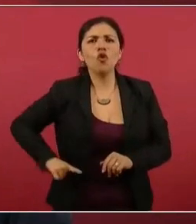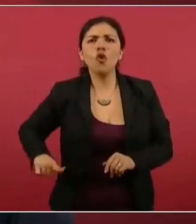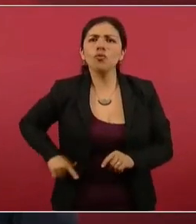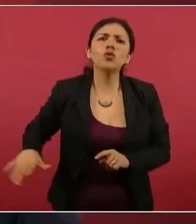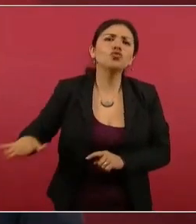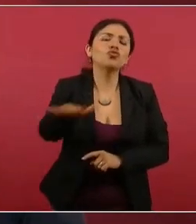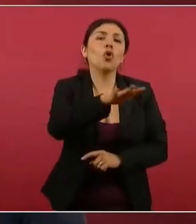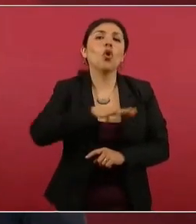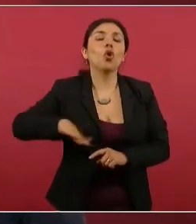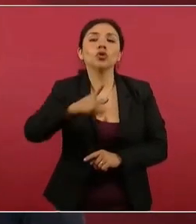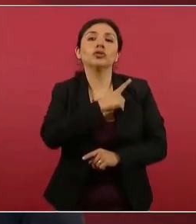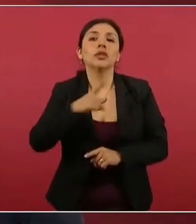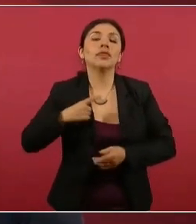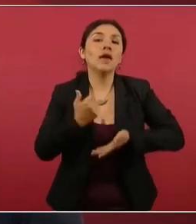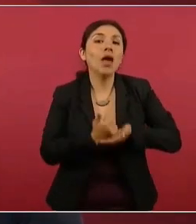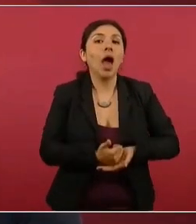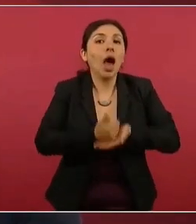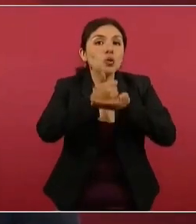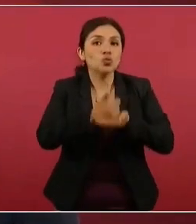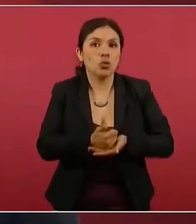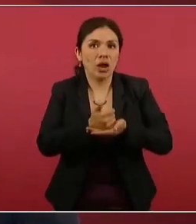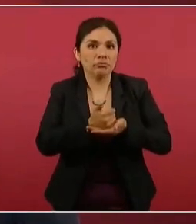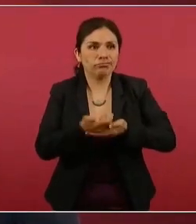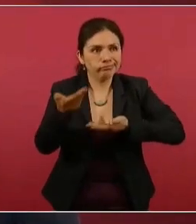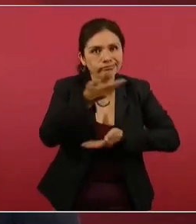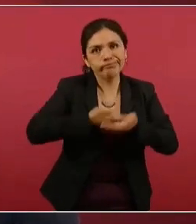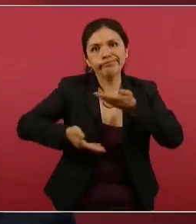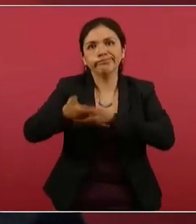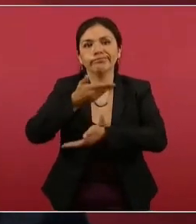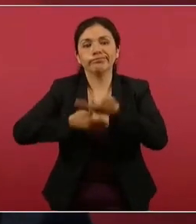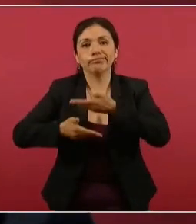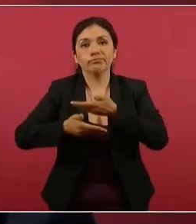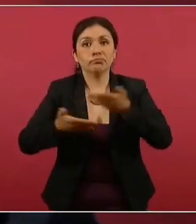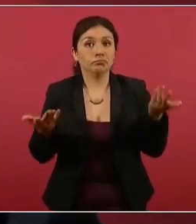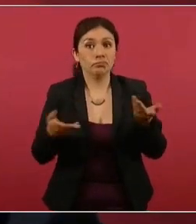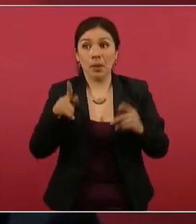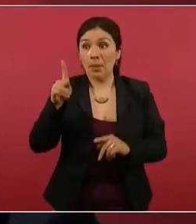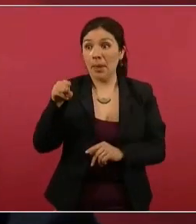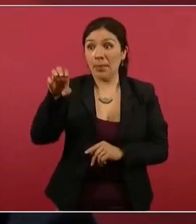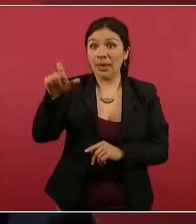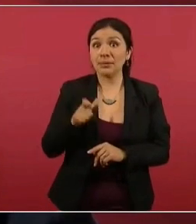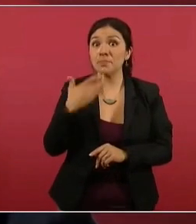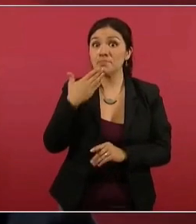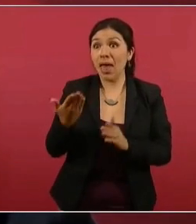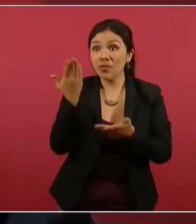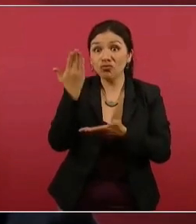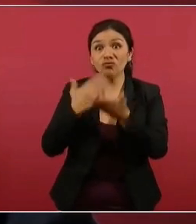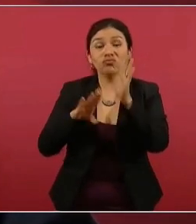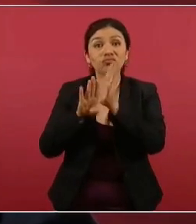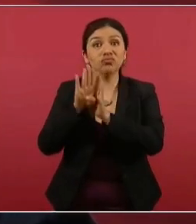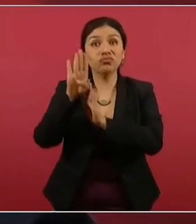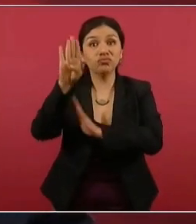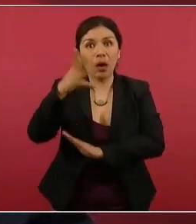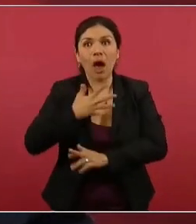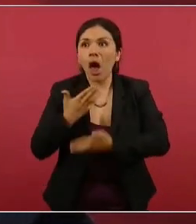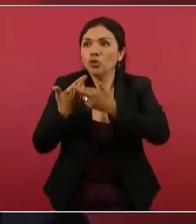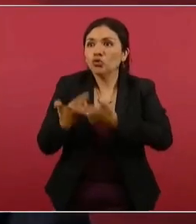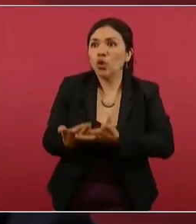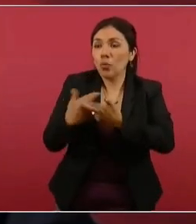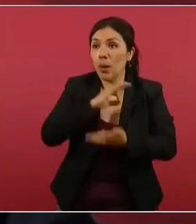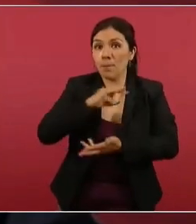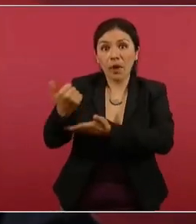que ayudar unos a otros. Si a Pemex le está yendo bien y le sobra y puede